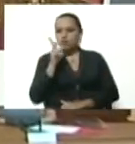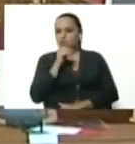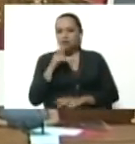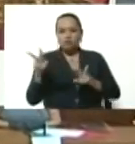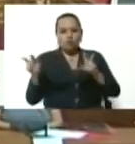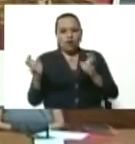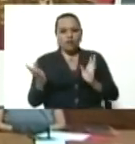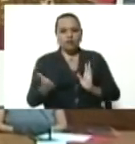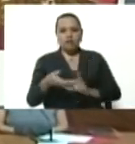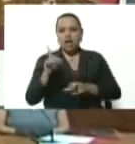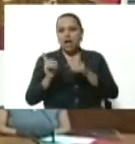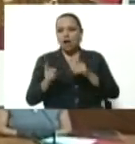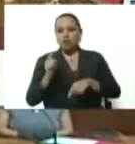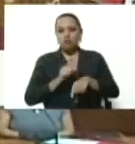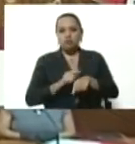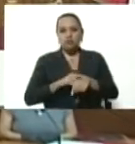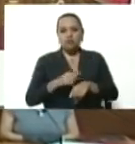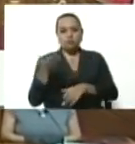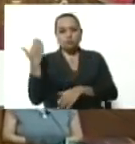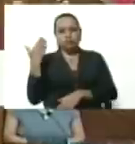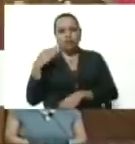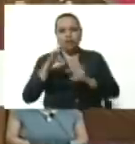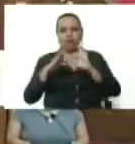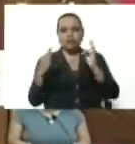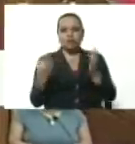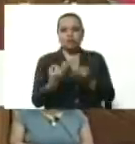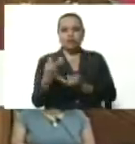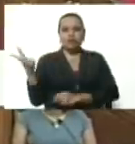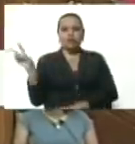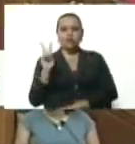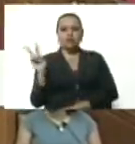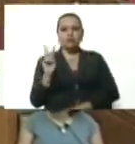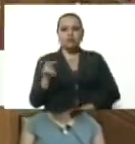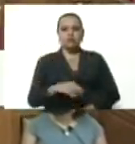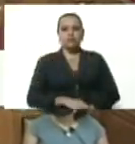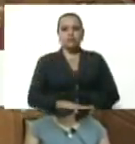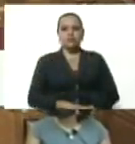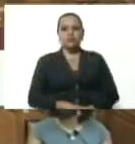En algún momento una familia venezolana,